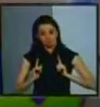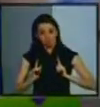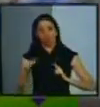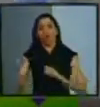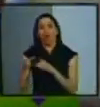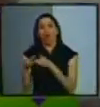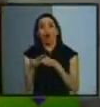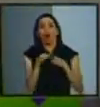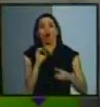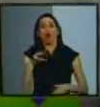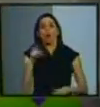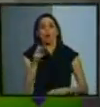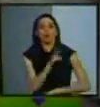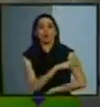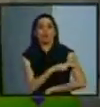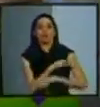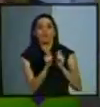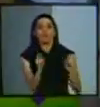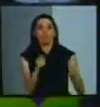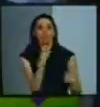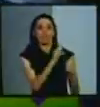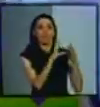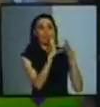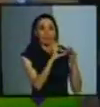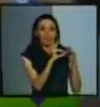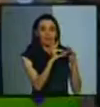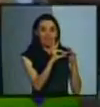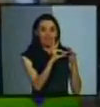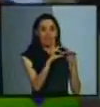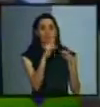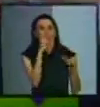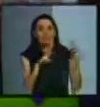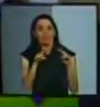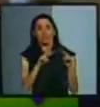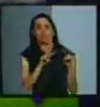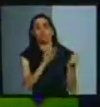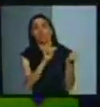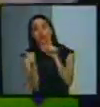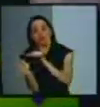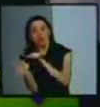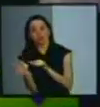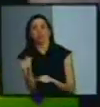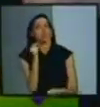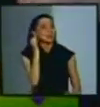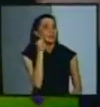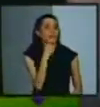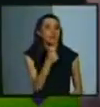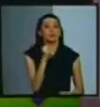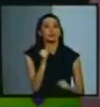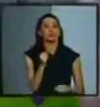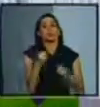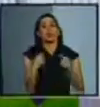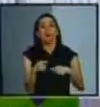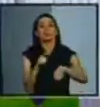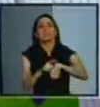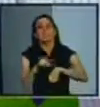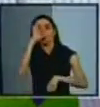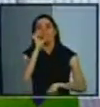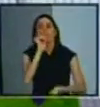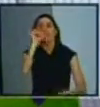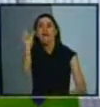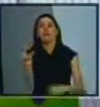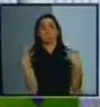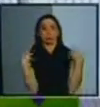quienes fueran sus jefes de campaña le dieron las gracias y analizaron la derrota. ¿Podemos gastar todo nuestro tiempo buscando responsables